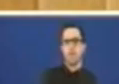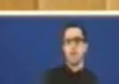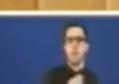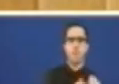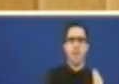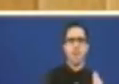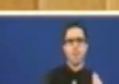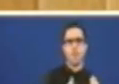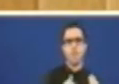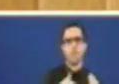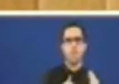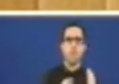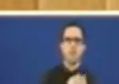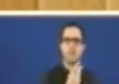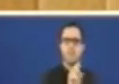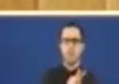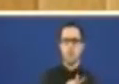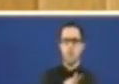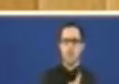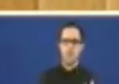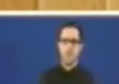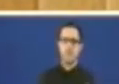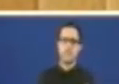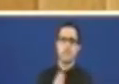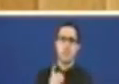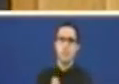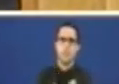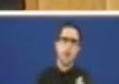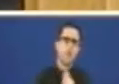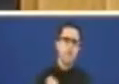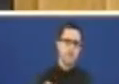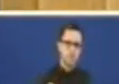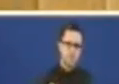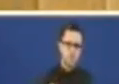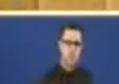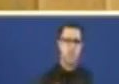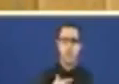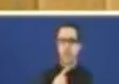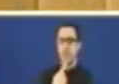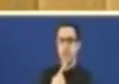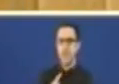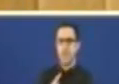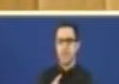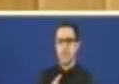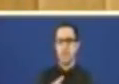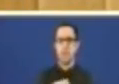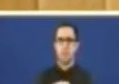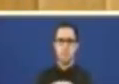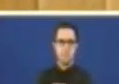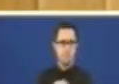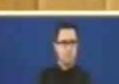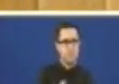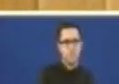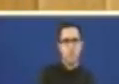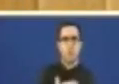meses o pagamento da remuneración prevista. É dicir, que non só non se prevé e podería facerse, porque